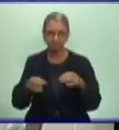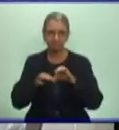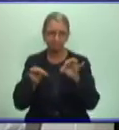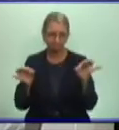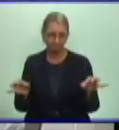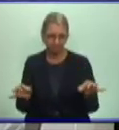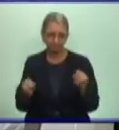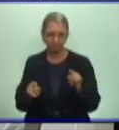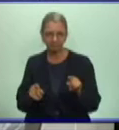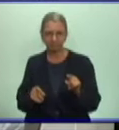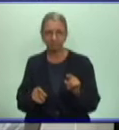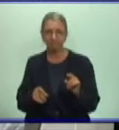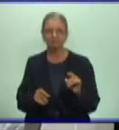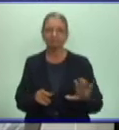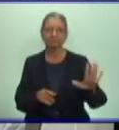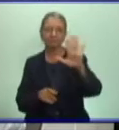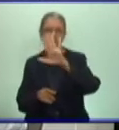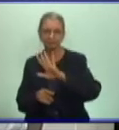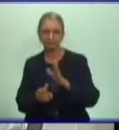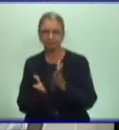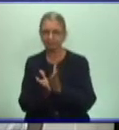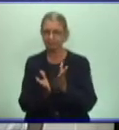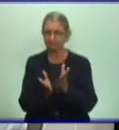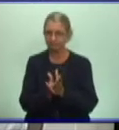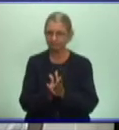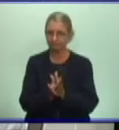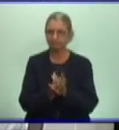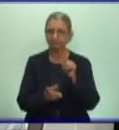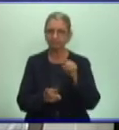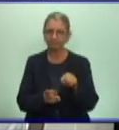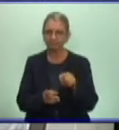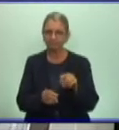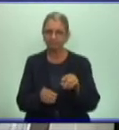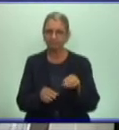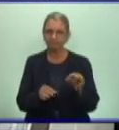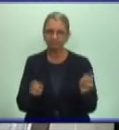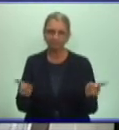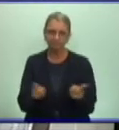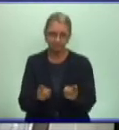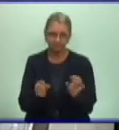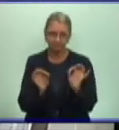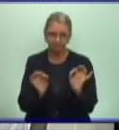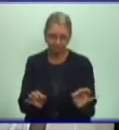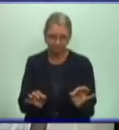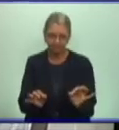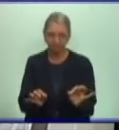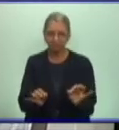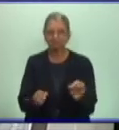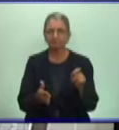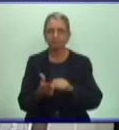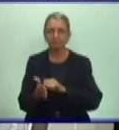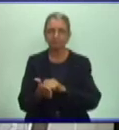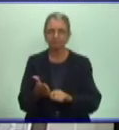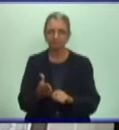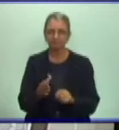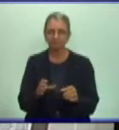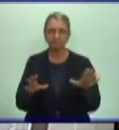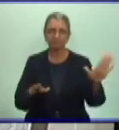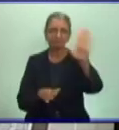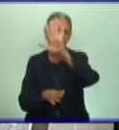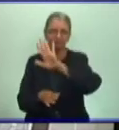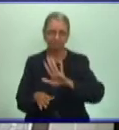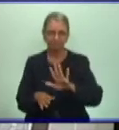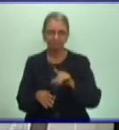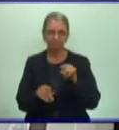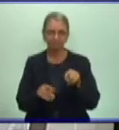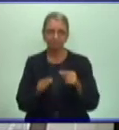de la localidad, y hemos hecho un ajuste al estudio de la localidad a raíz del plan tipo de paisaje que habíamos planteado, que tiene como 11 aspectos, así que los